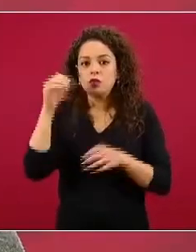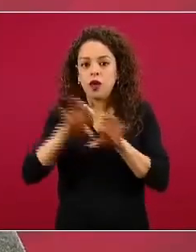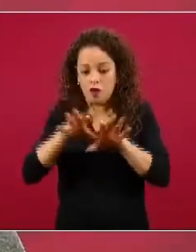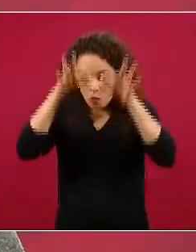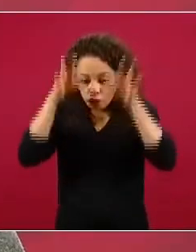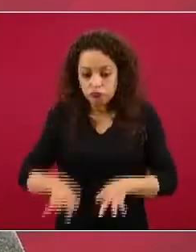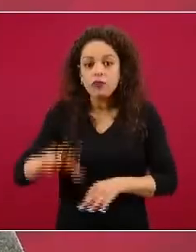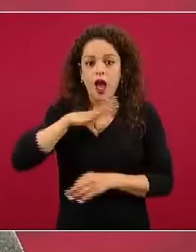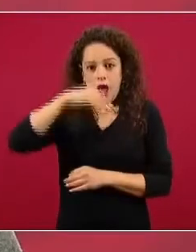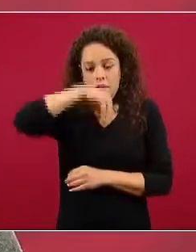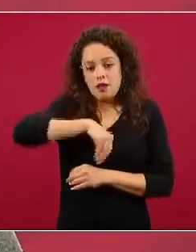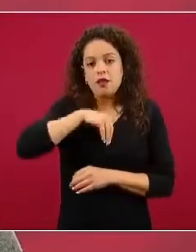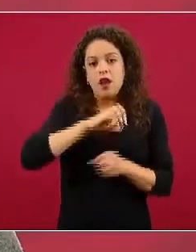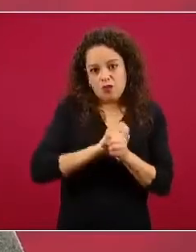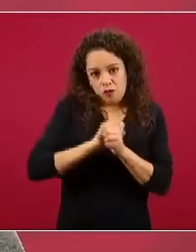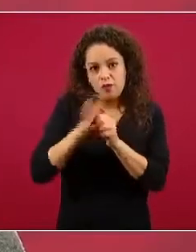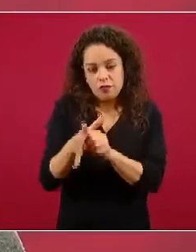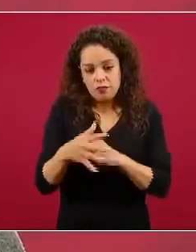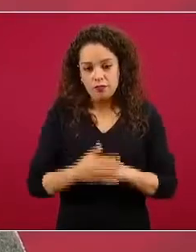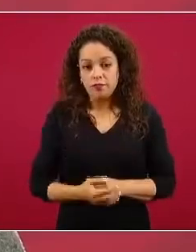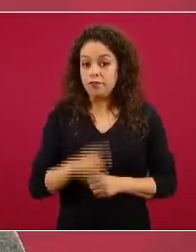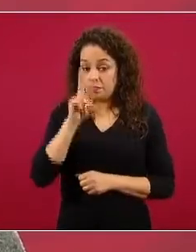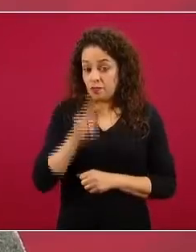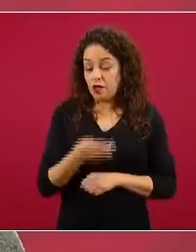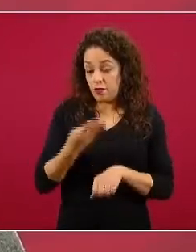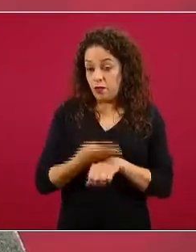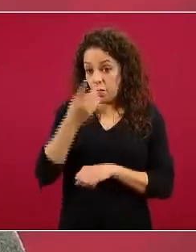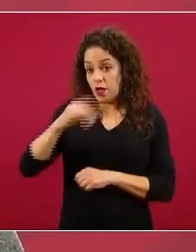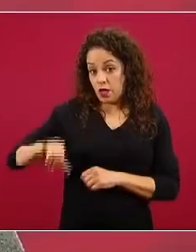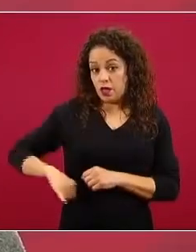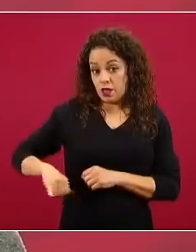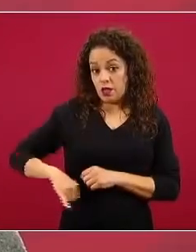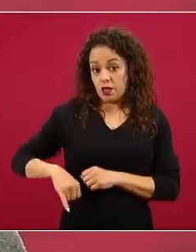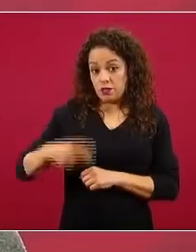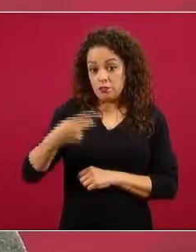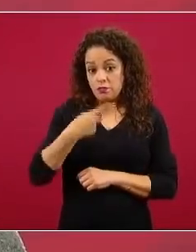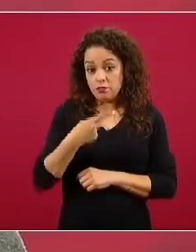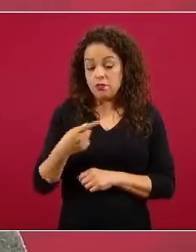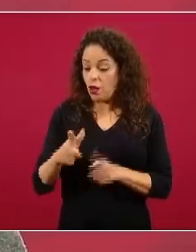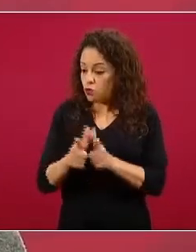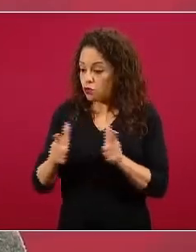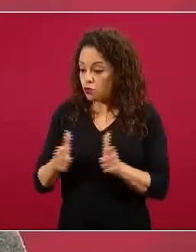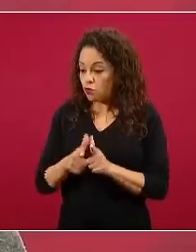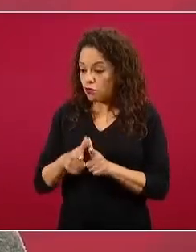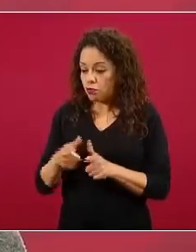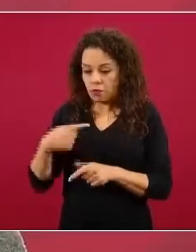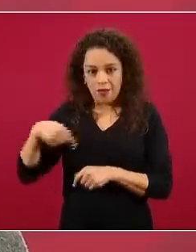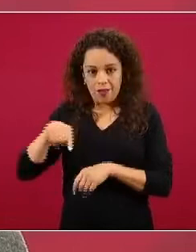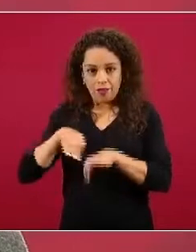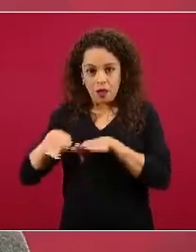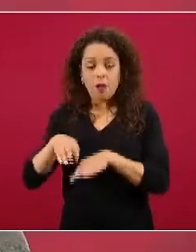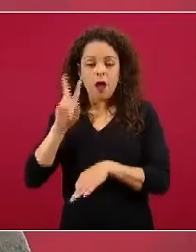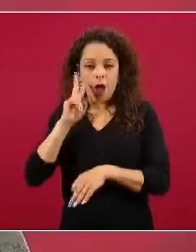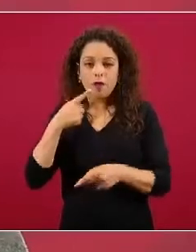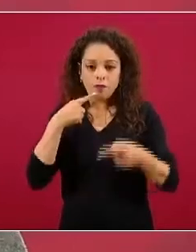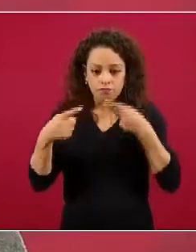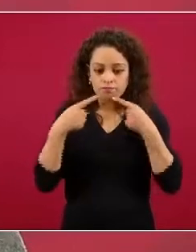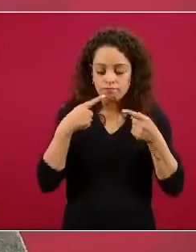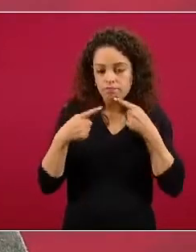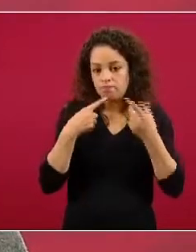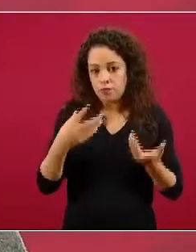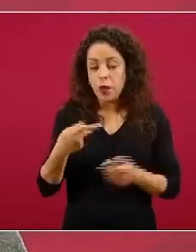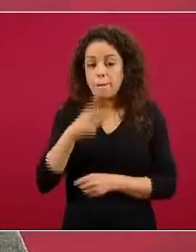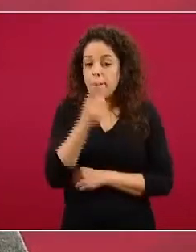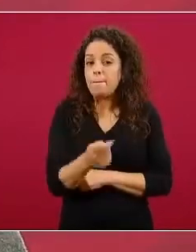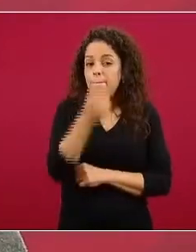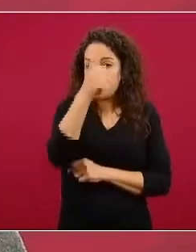elemento interesante y lo vamos a discutir en nuestro grupo de trabajo. En principio, para la población y para que